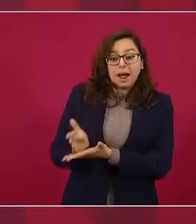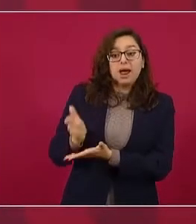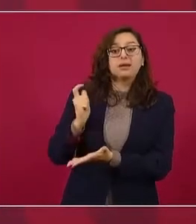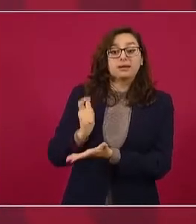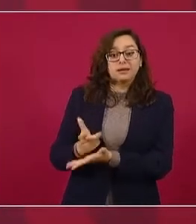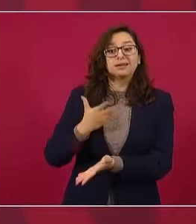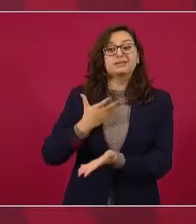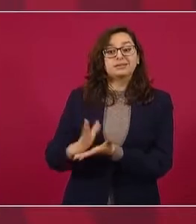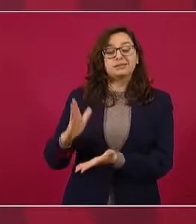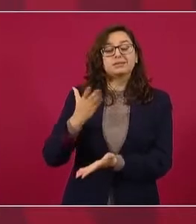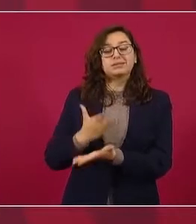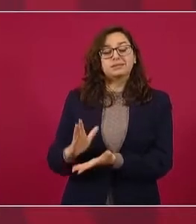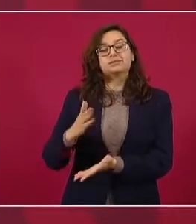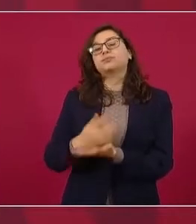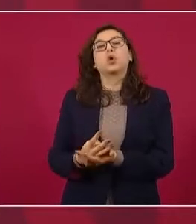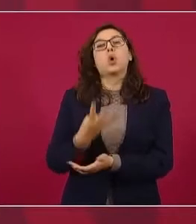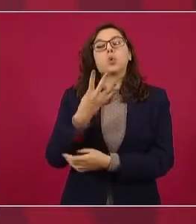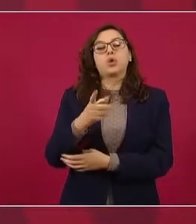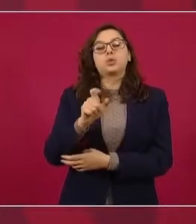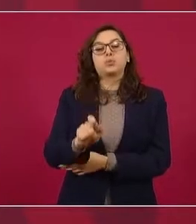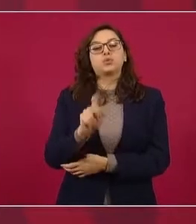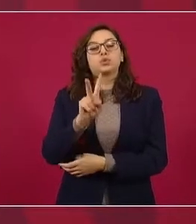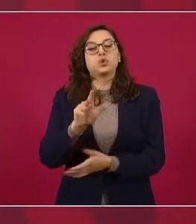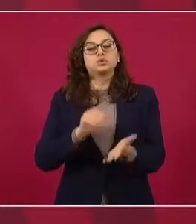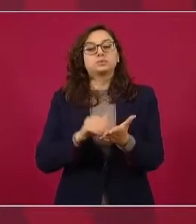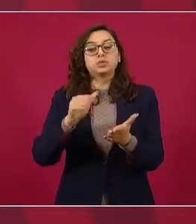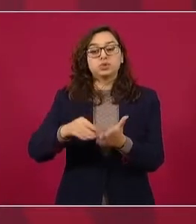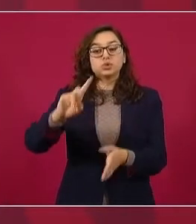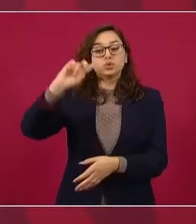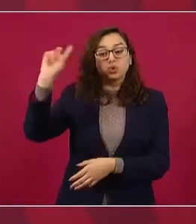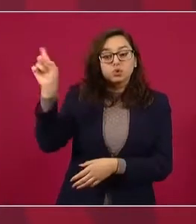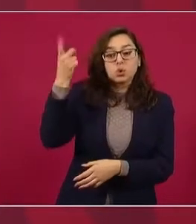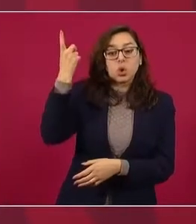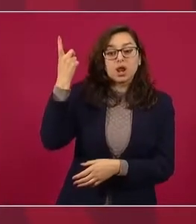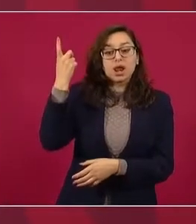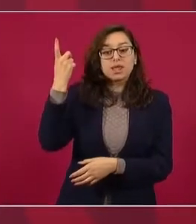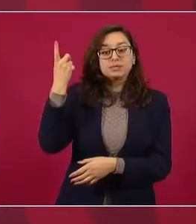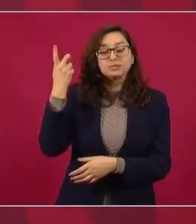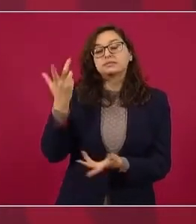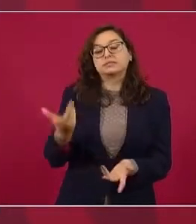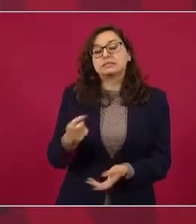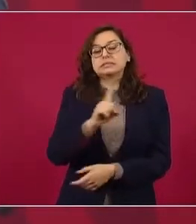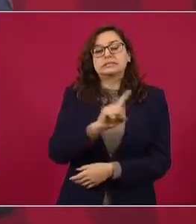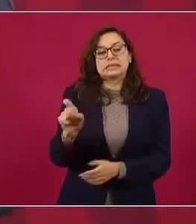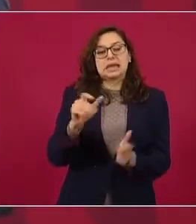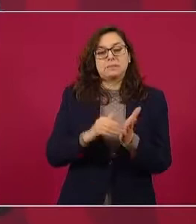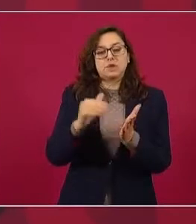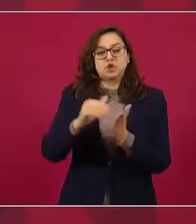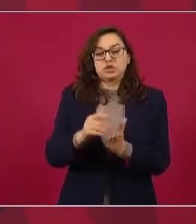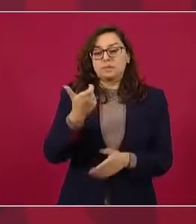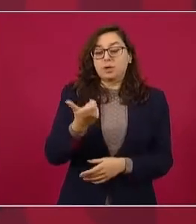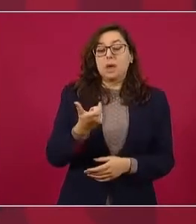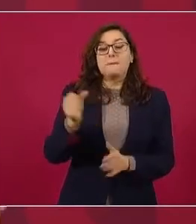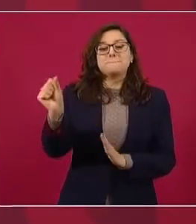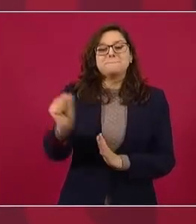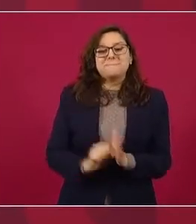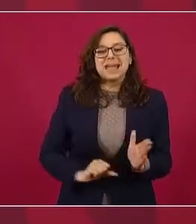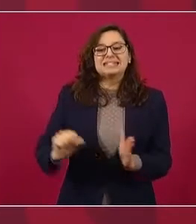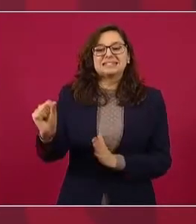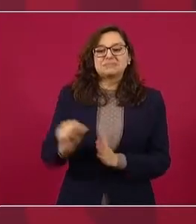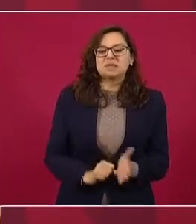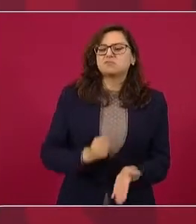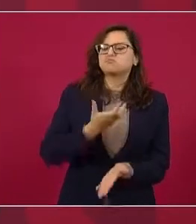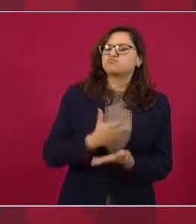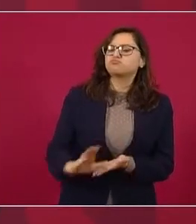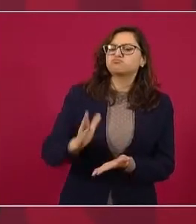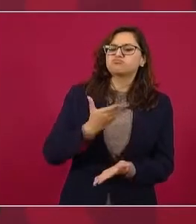de 4.2 millones de dólares, alrededor de 100 millones de pesos mensuales, que se pagaron durante